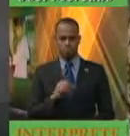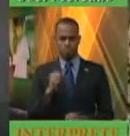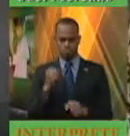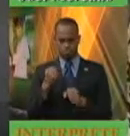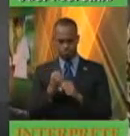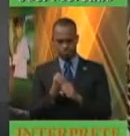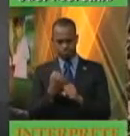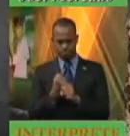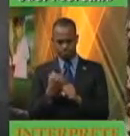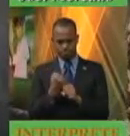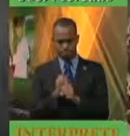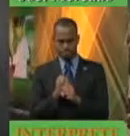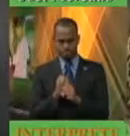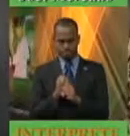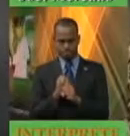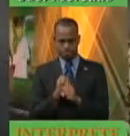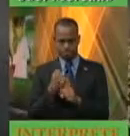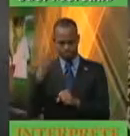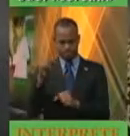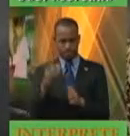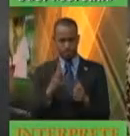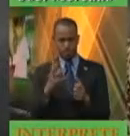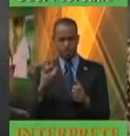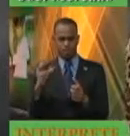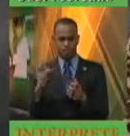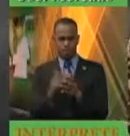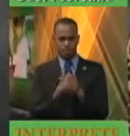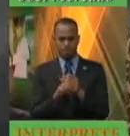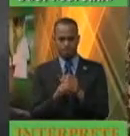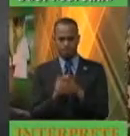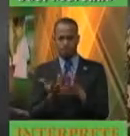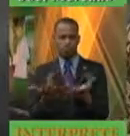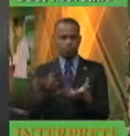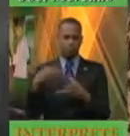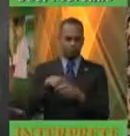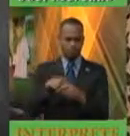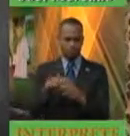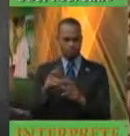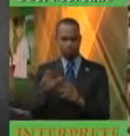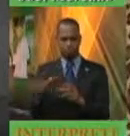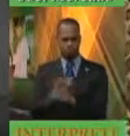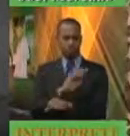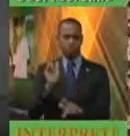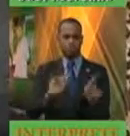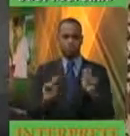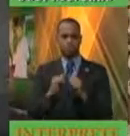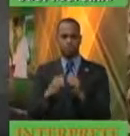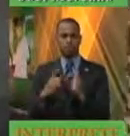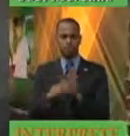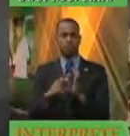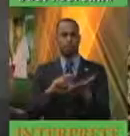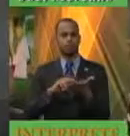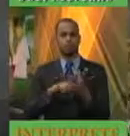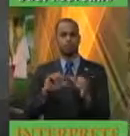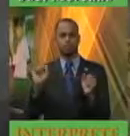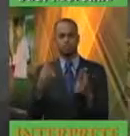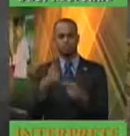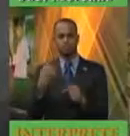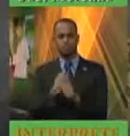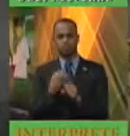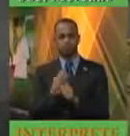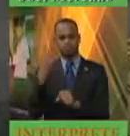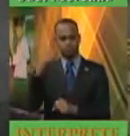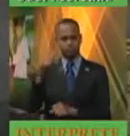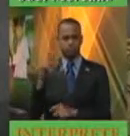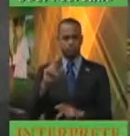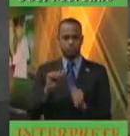trabajar, cuando uno dice trabajar por la inclusión plena de la persona con discapacidad, eso es trabajando para todo el mundo, no tanto para